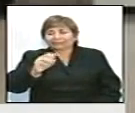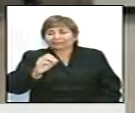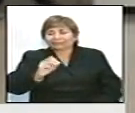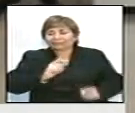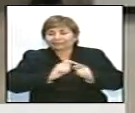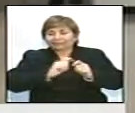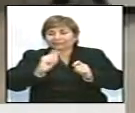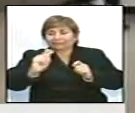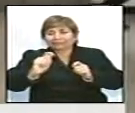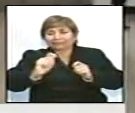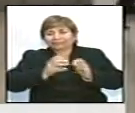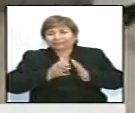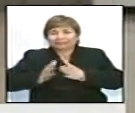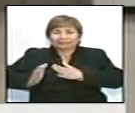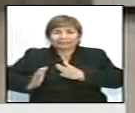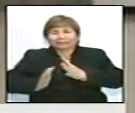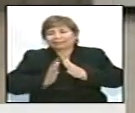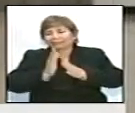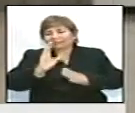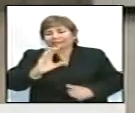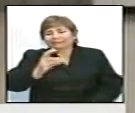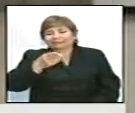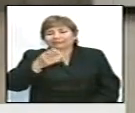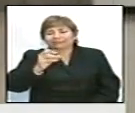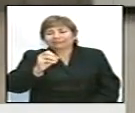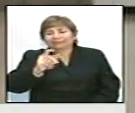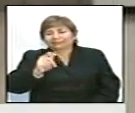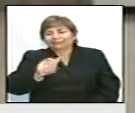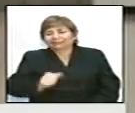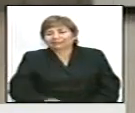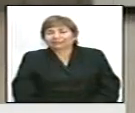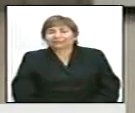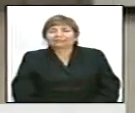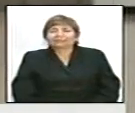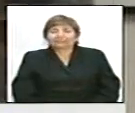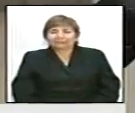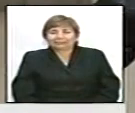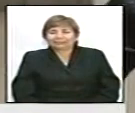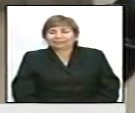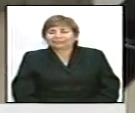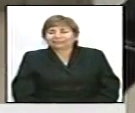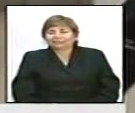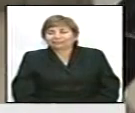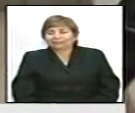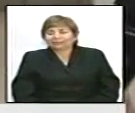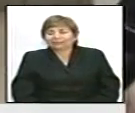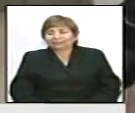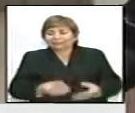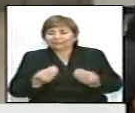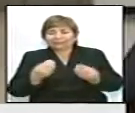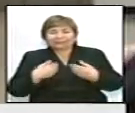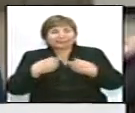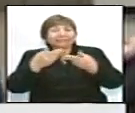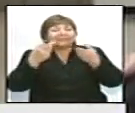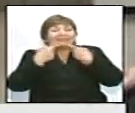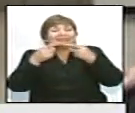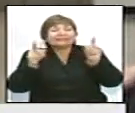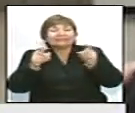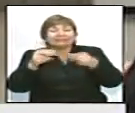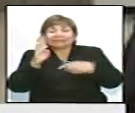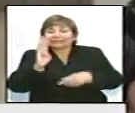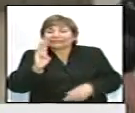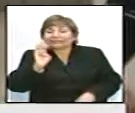a carretera a Chota, sí. Ahora, ¿y cómo le ha caído esta noticia?